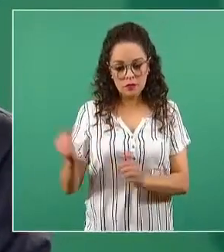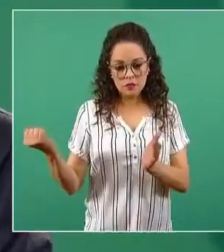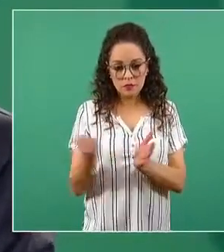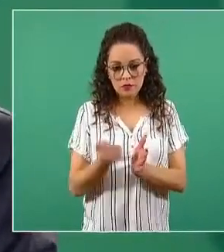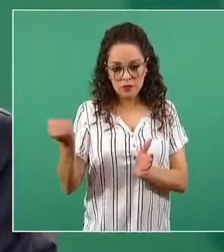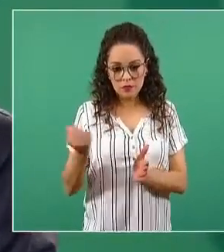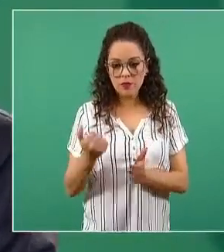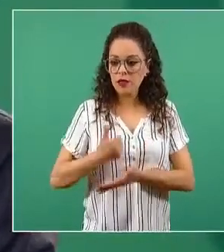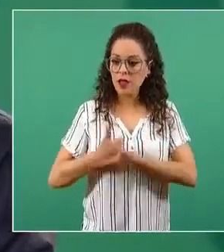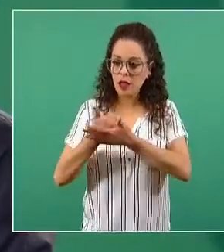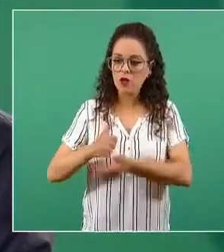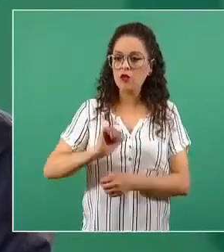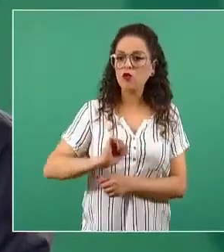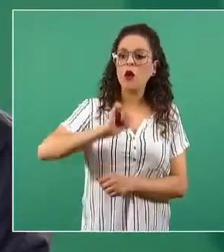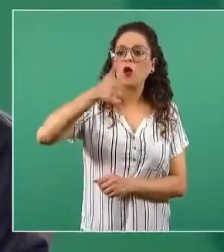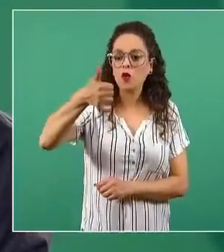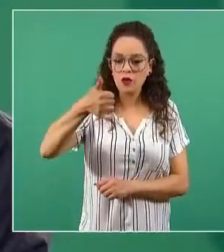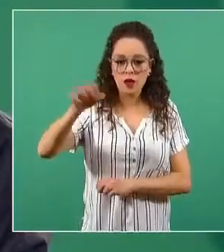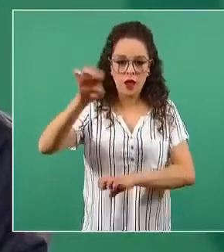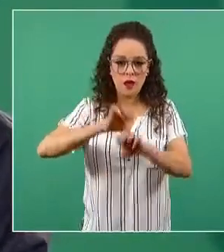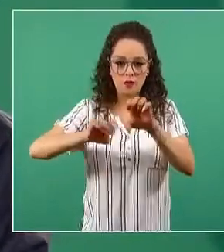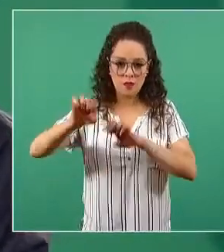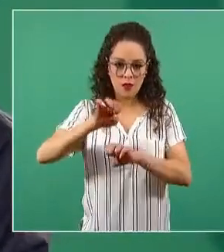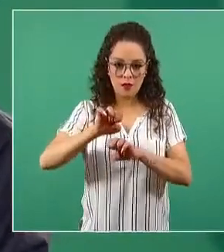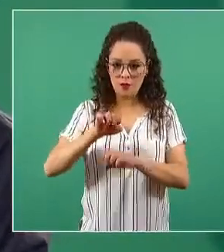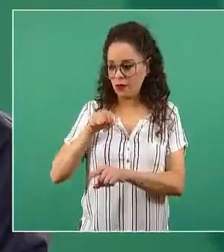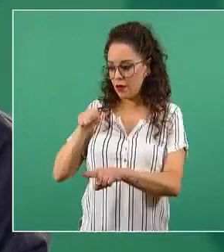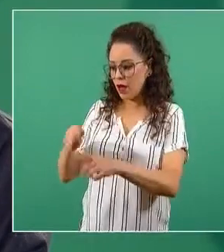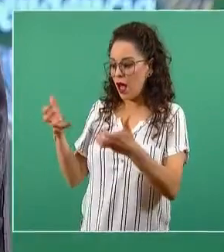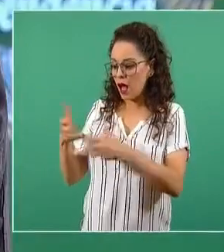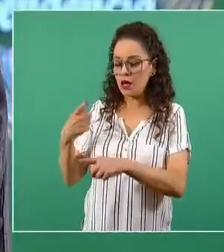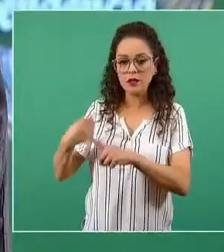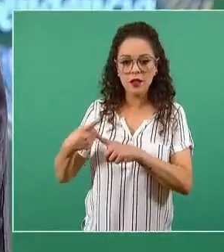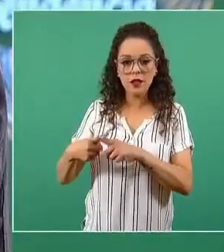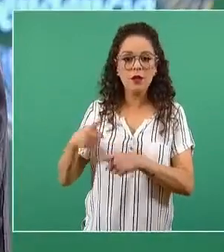para otras agencias. Un ejemplo es la vacuna